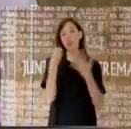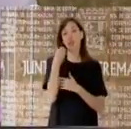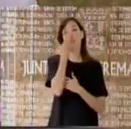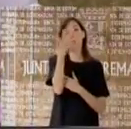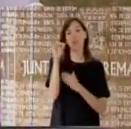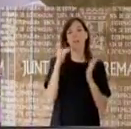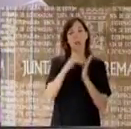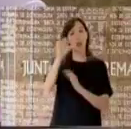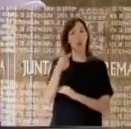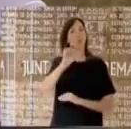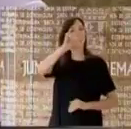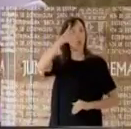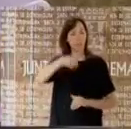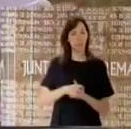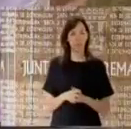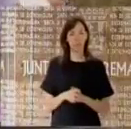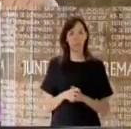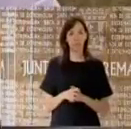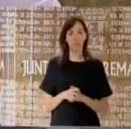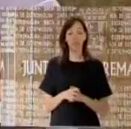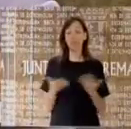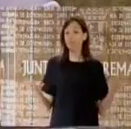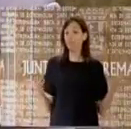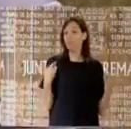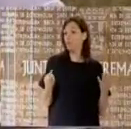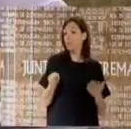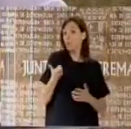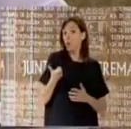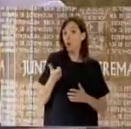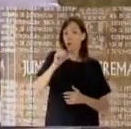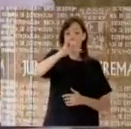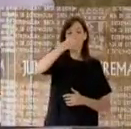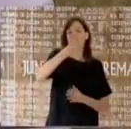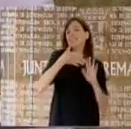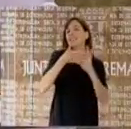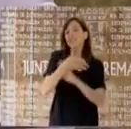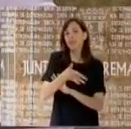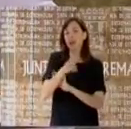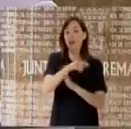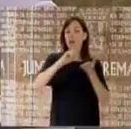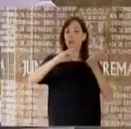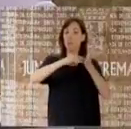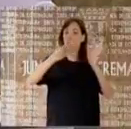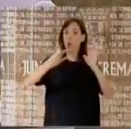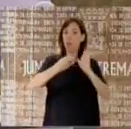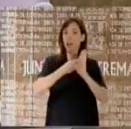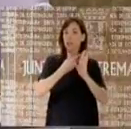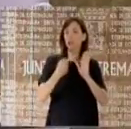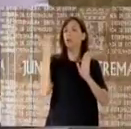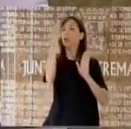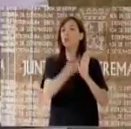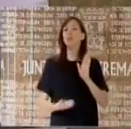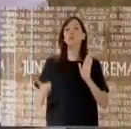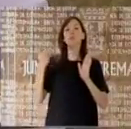1.750.000 euros. El pliego que se acaba de aprobar significa que esa redacción del proyecto tiene una duración